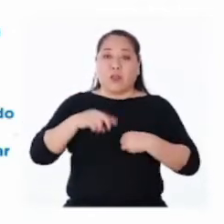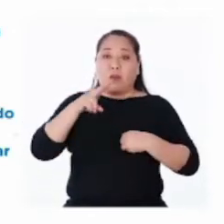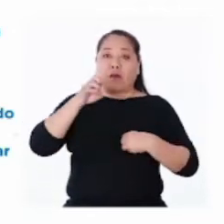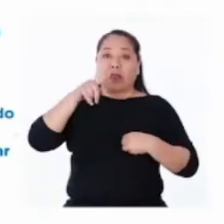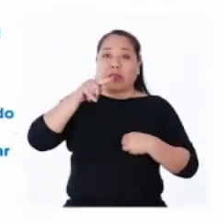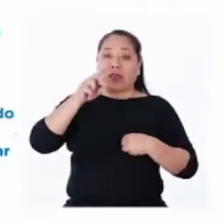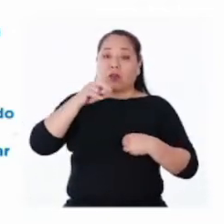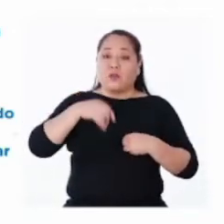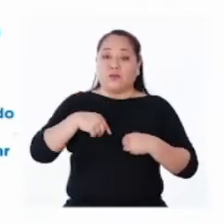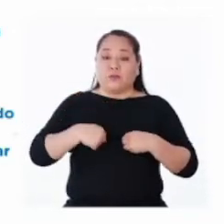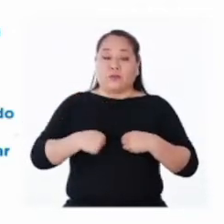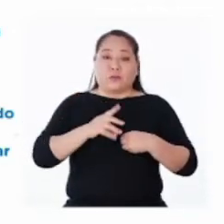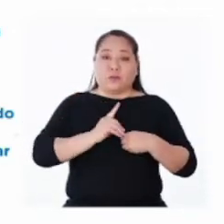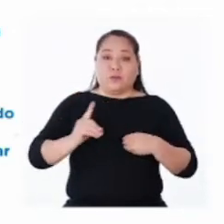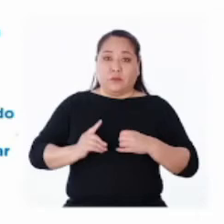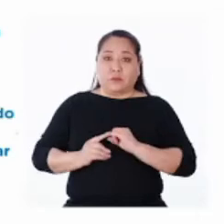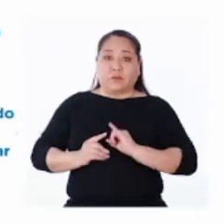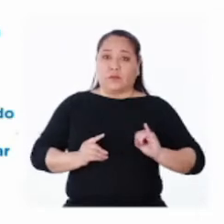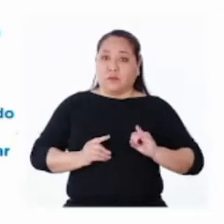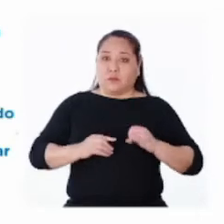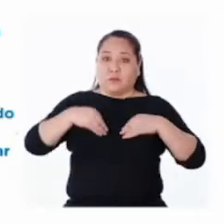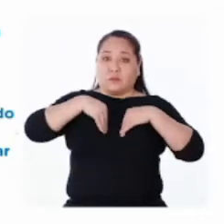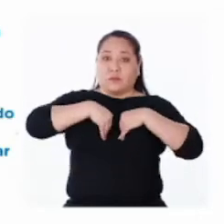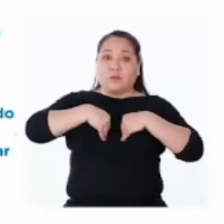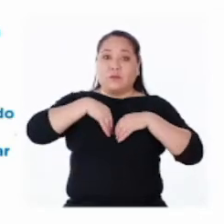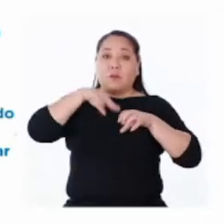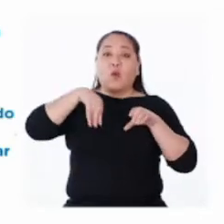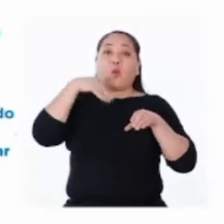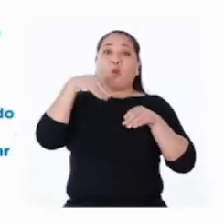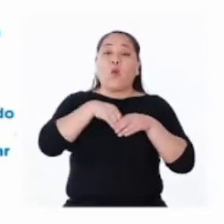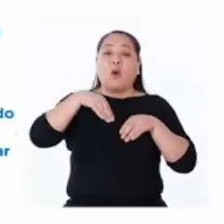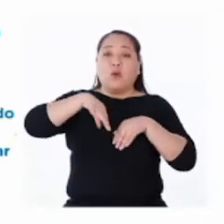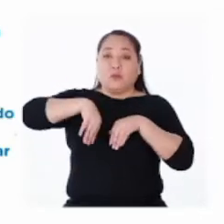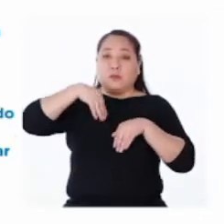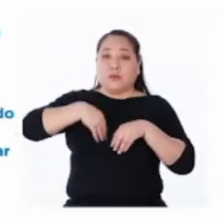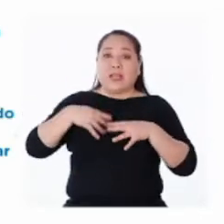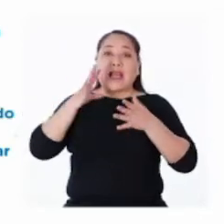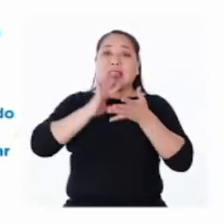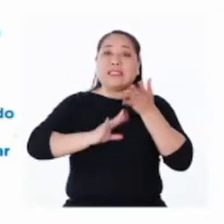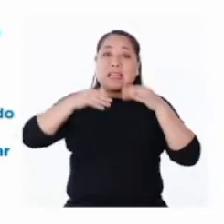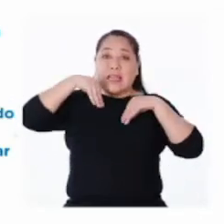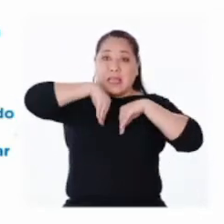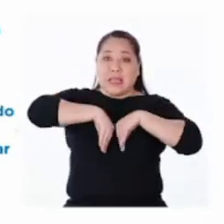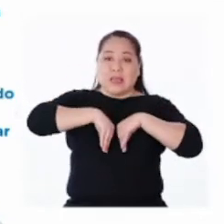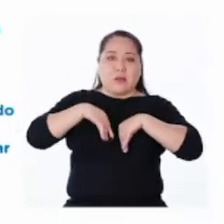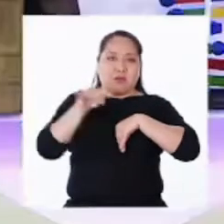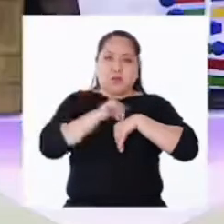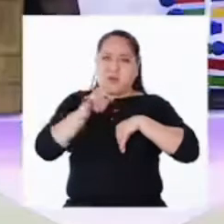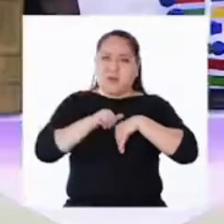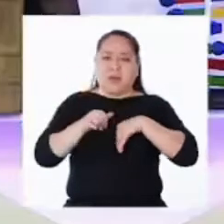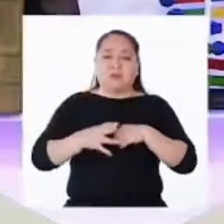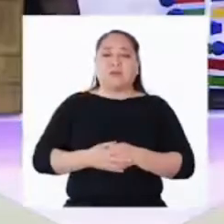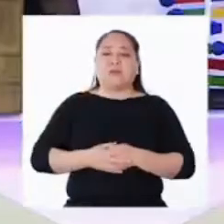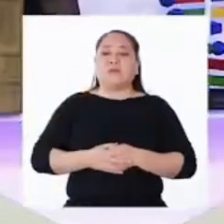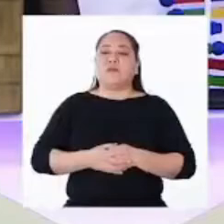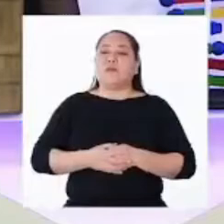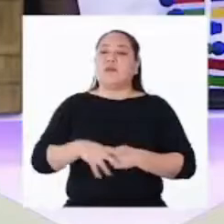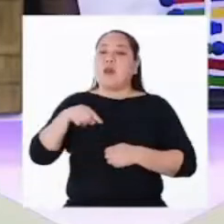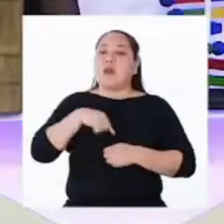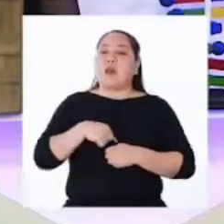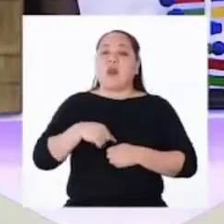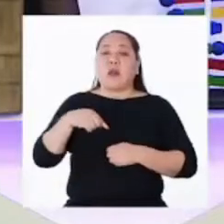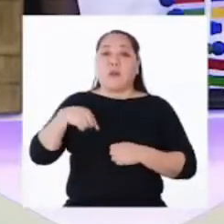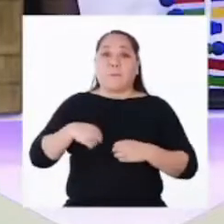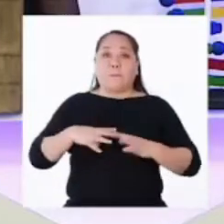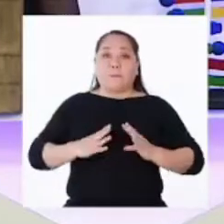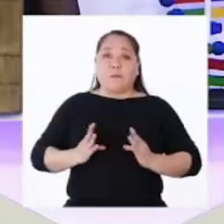e izquierdo, es decir, la cantidad de sangre que contienen, es idéntico. Y los ventrículos bombean la